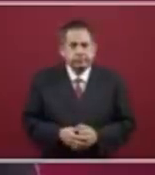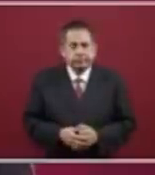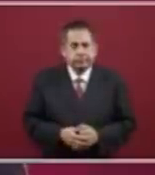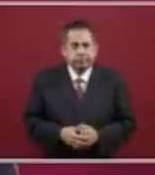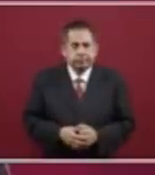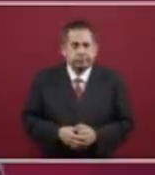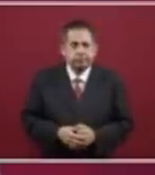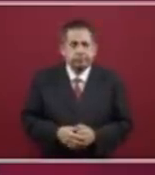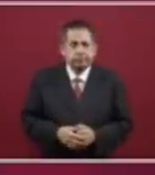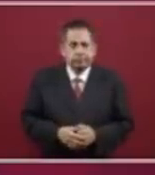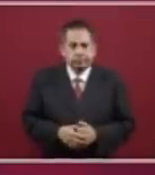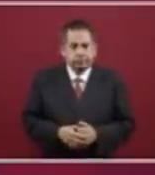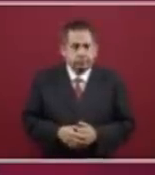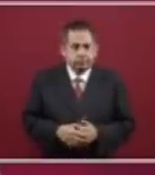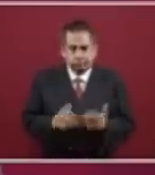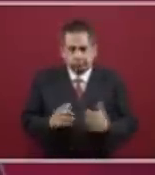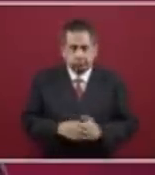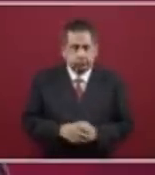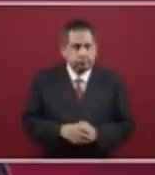que se